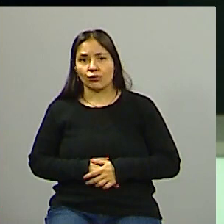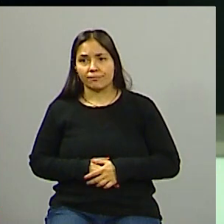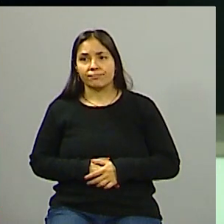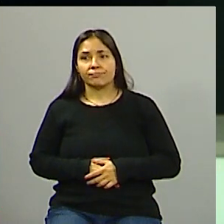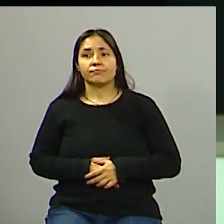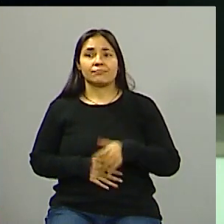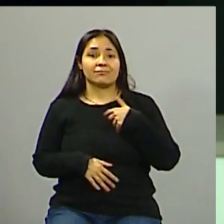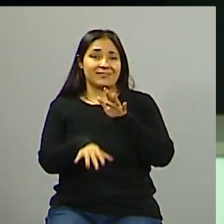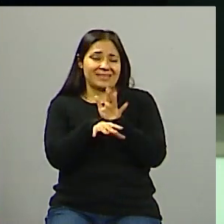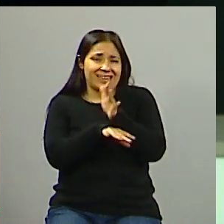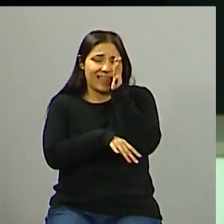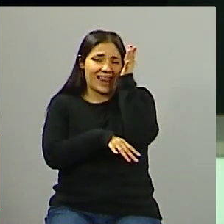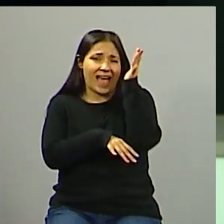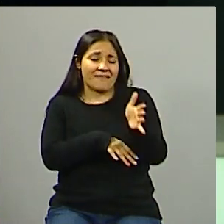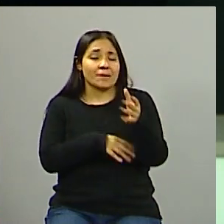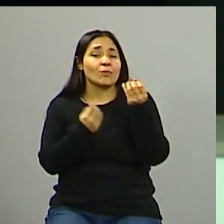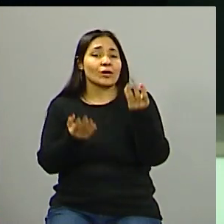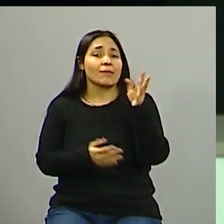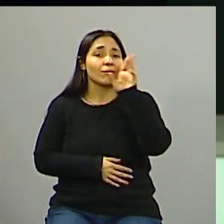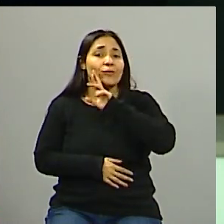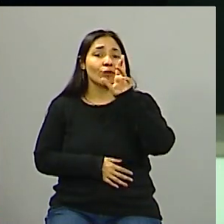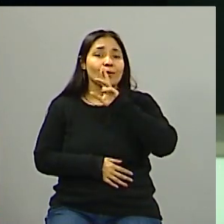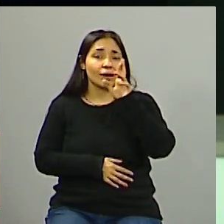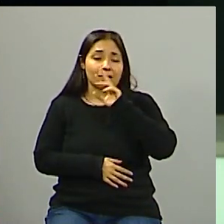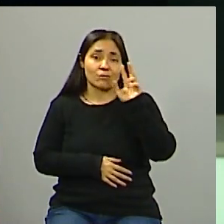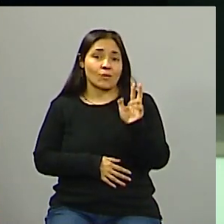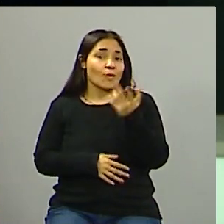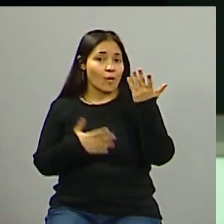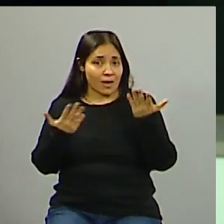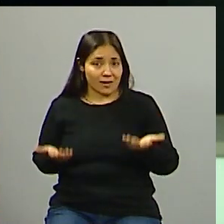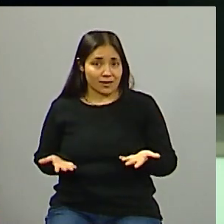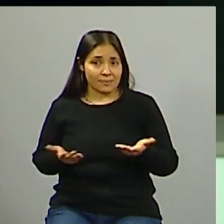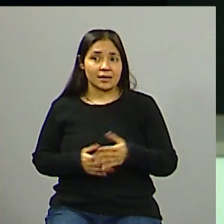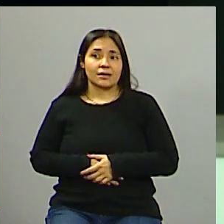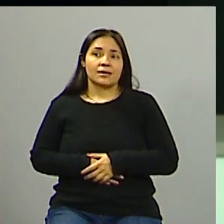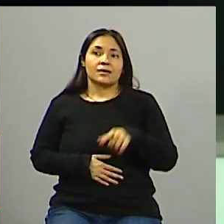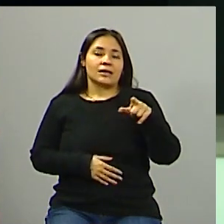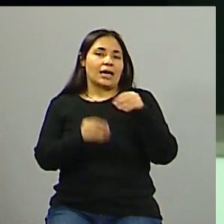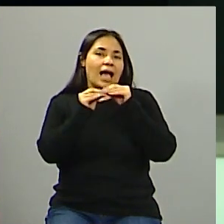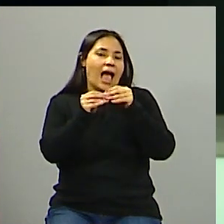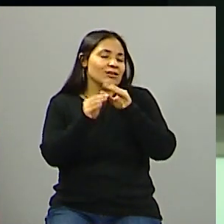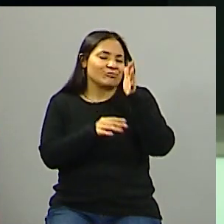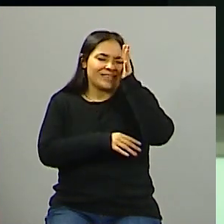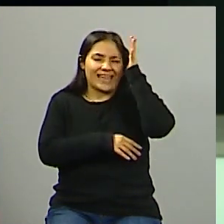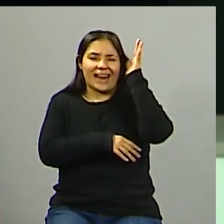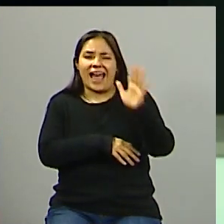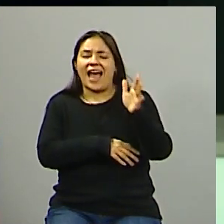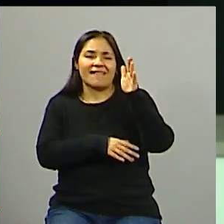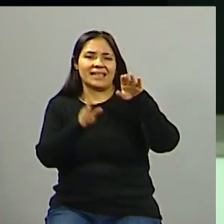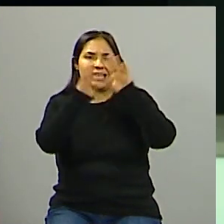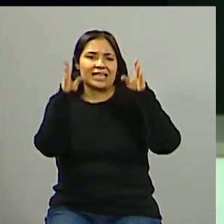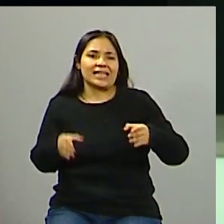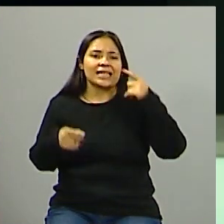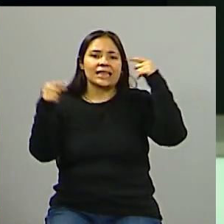termina de la peor manera porque esta mujer aparentemente fallece, ¿no? Entonces, bueno, ya es un caso extremo ya de violencia